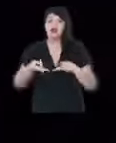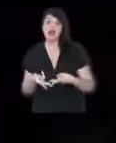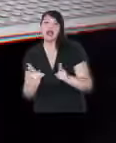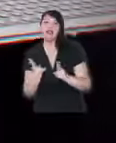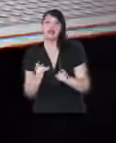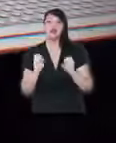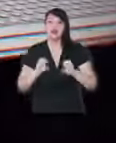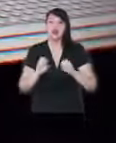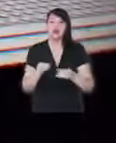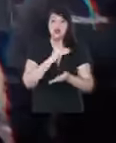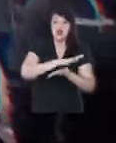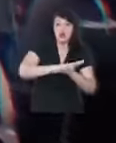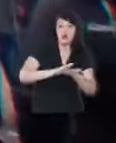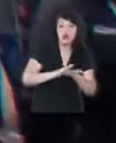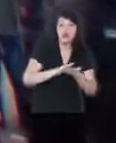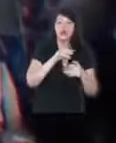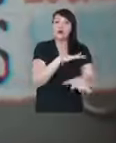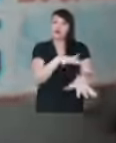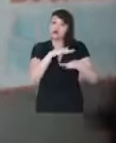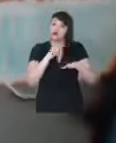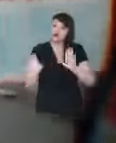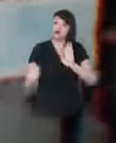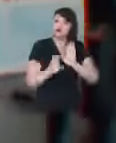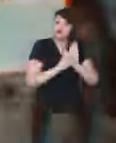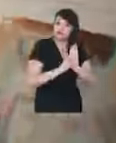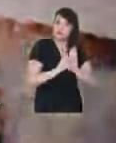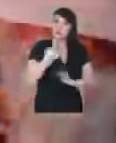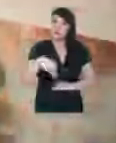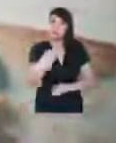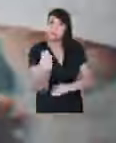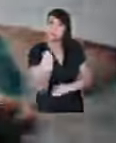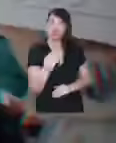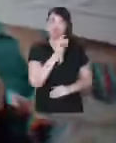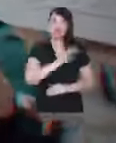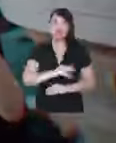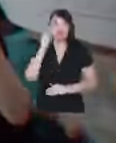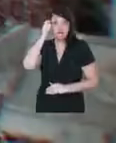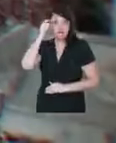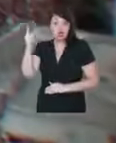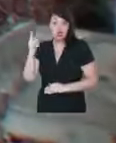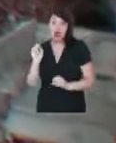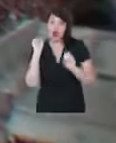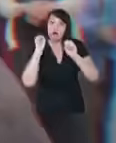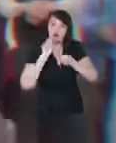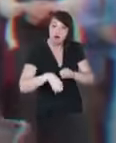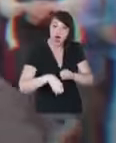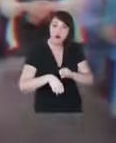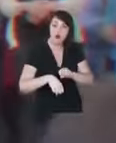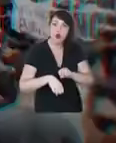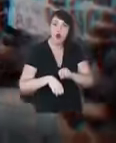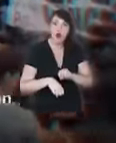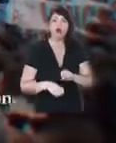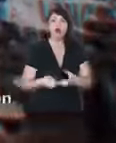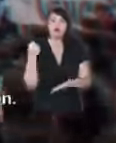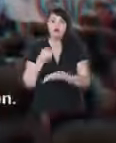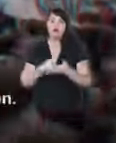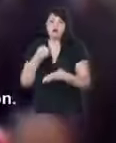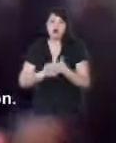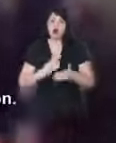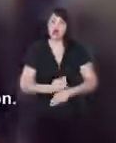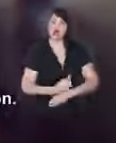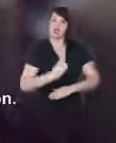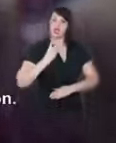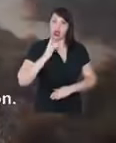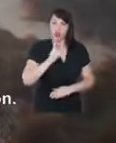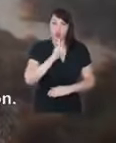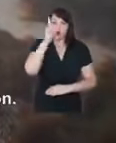por el derecho a una educación gratuita y una asamblea constituyente, sin miedo. Y cuando Chile despertó, aprobamos junto al pueblo comprometidos